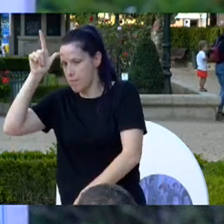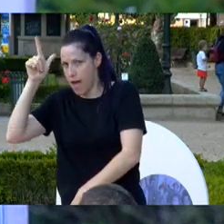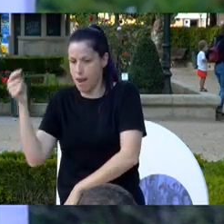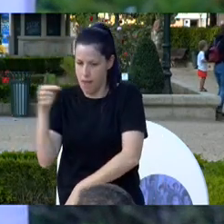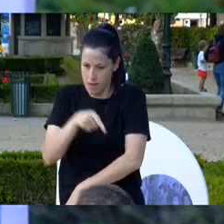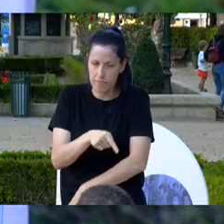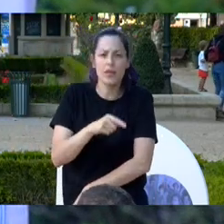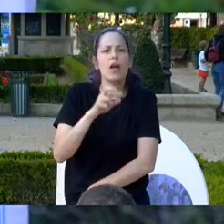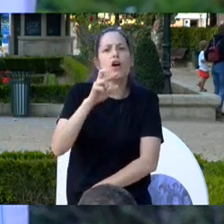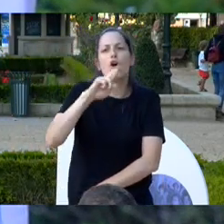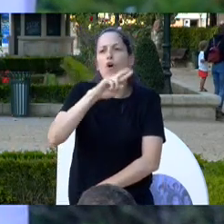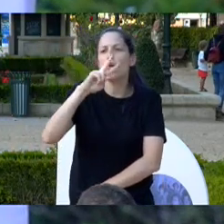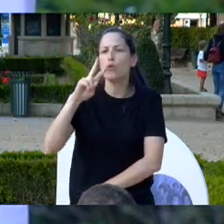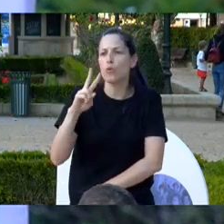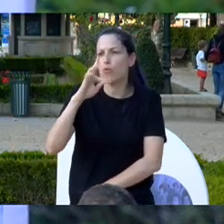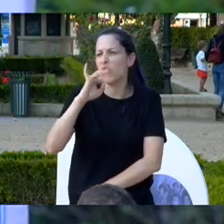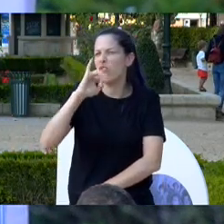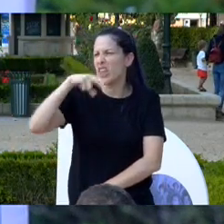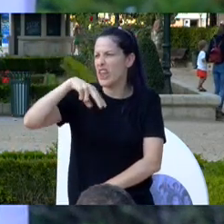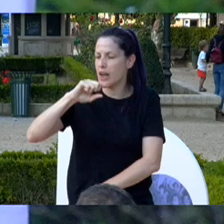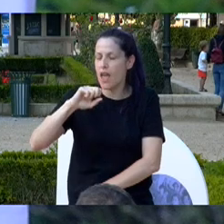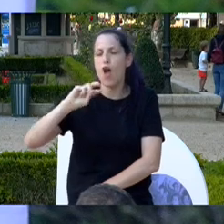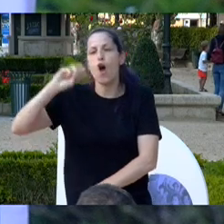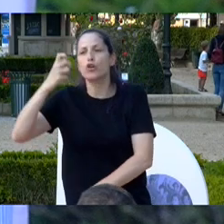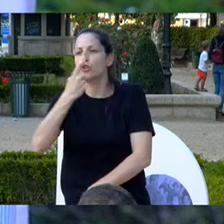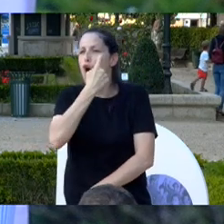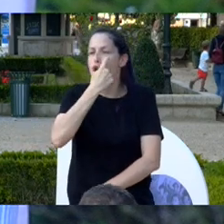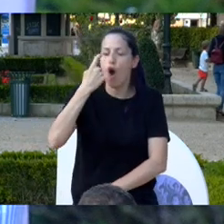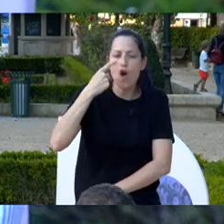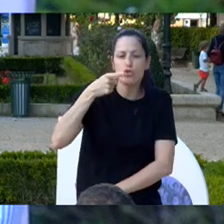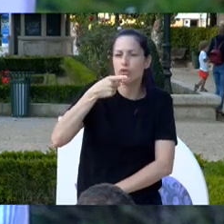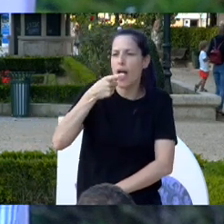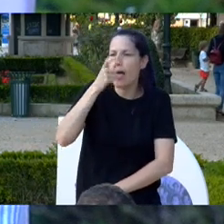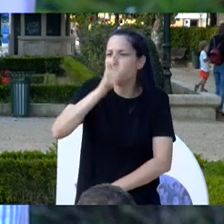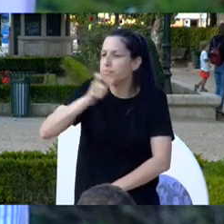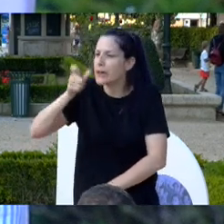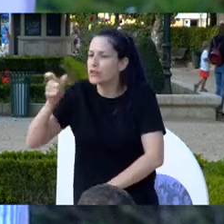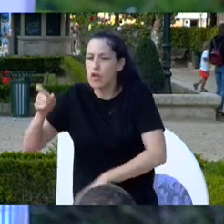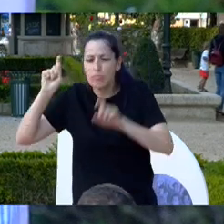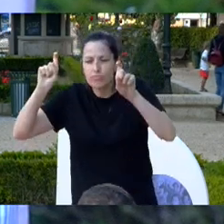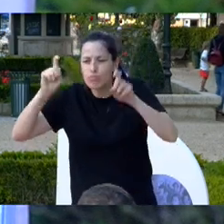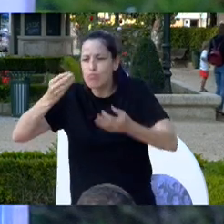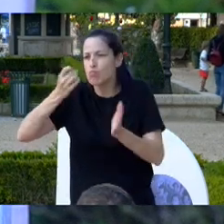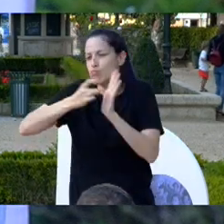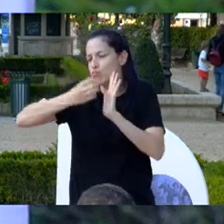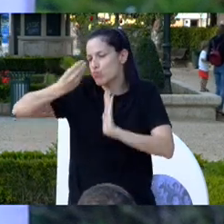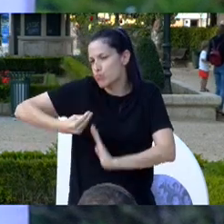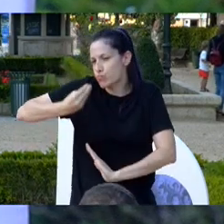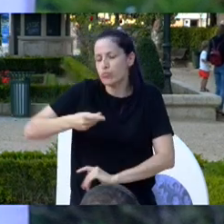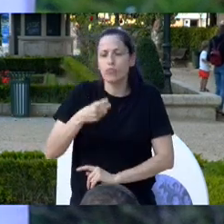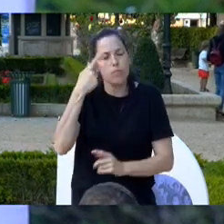Rufino Blanco, estaba Hoyos, que eran auténticos especialistas. Pero volvamos, se acaso, a Ernestina